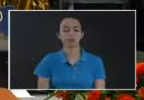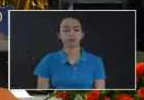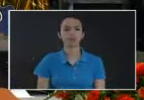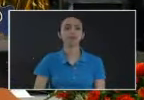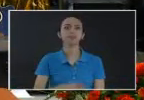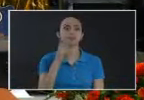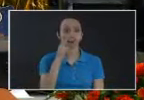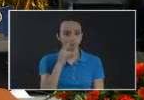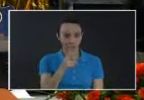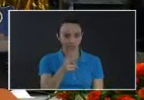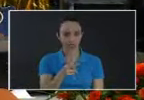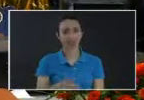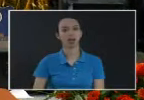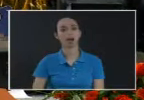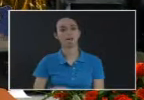Mire qué chulada.